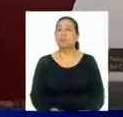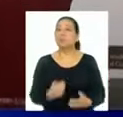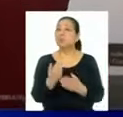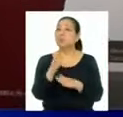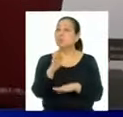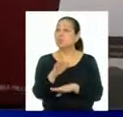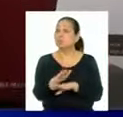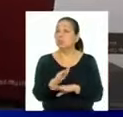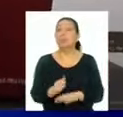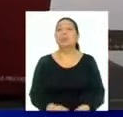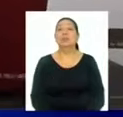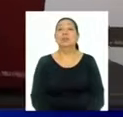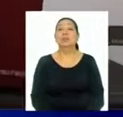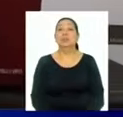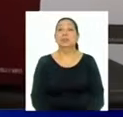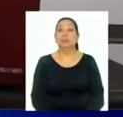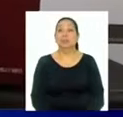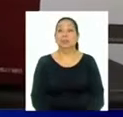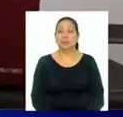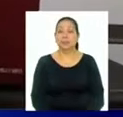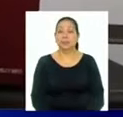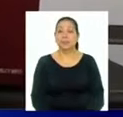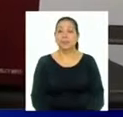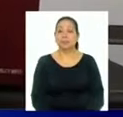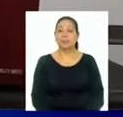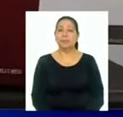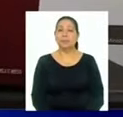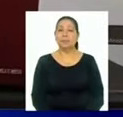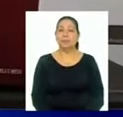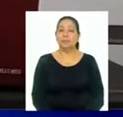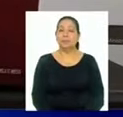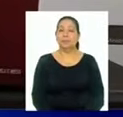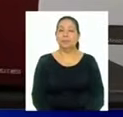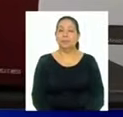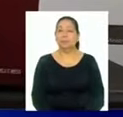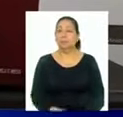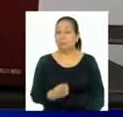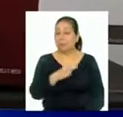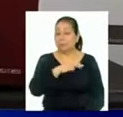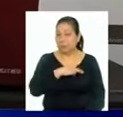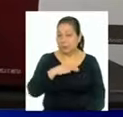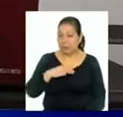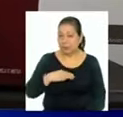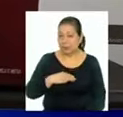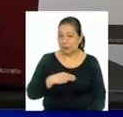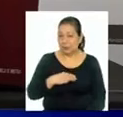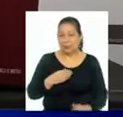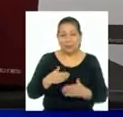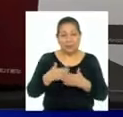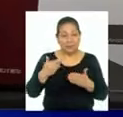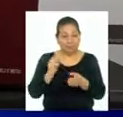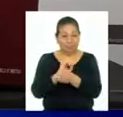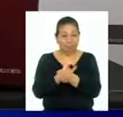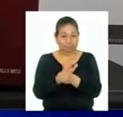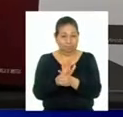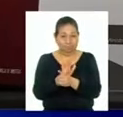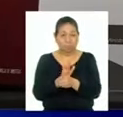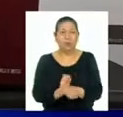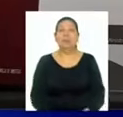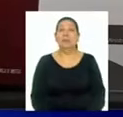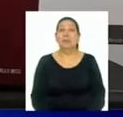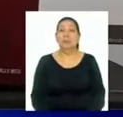Buenas tardes. Carlos Lazo, de Canal 4 de Televisión de Arequipa. Señor ministro, ante la pandemia de inseguridad